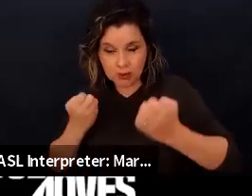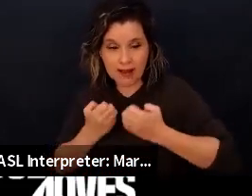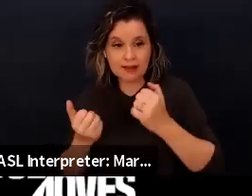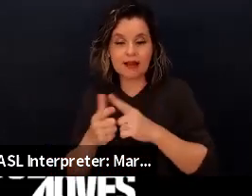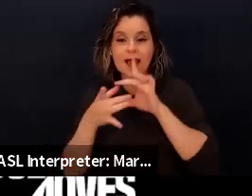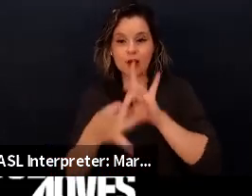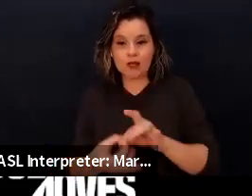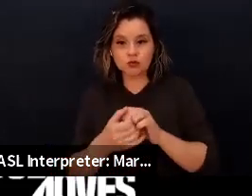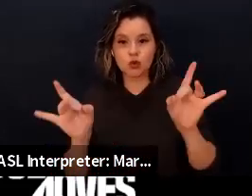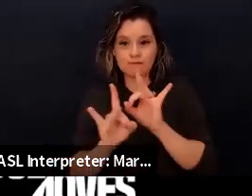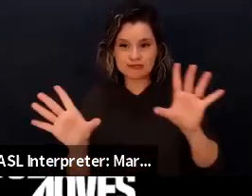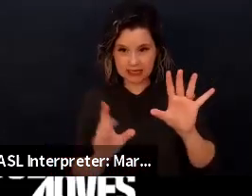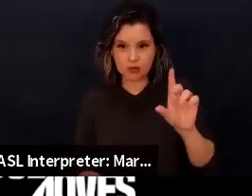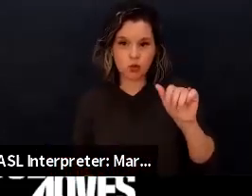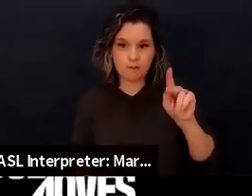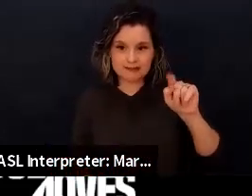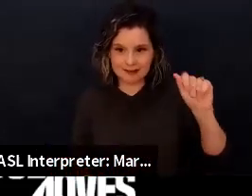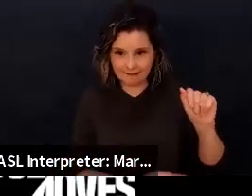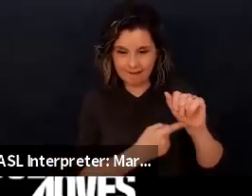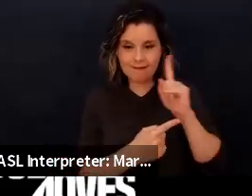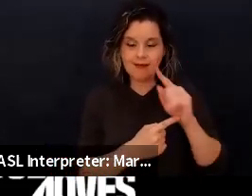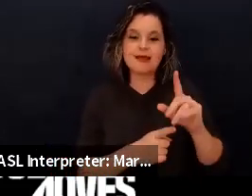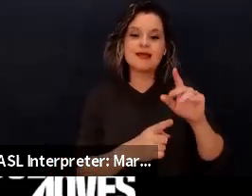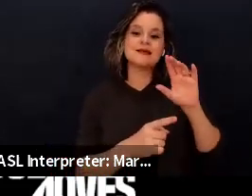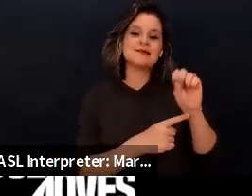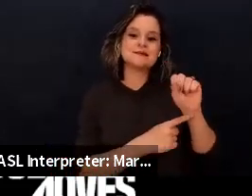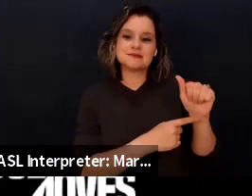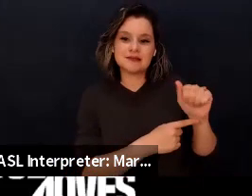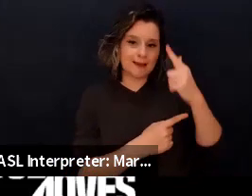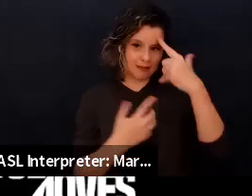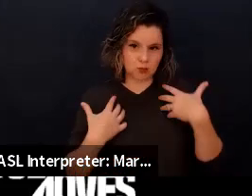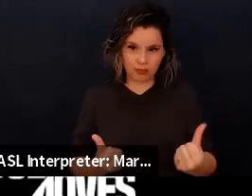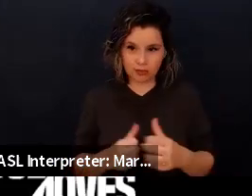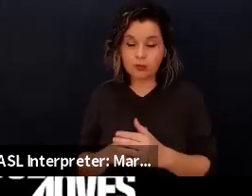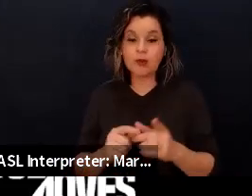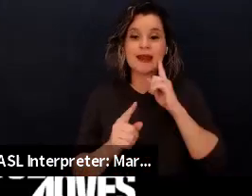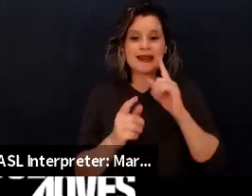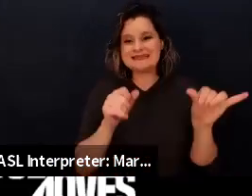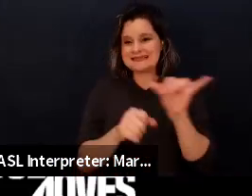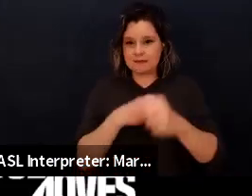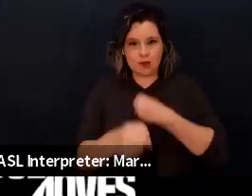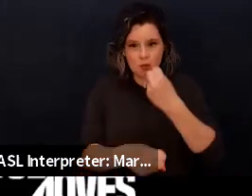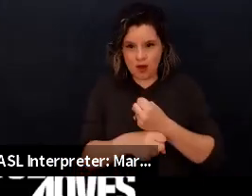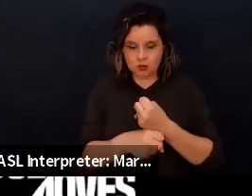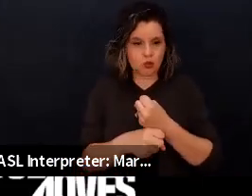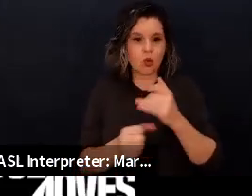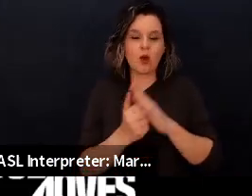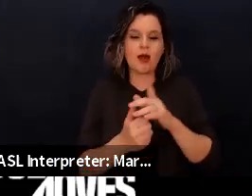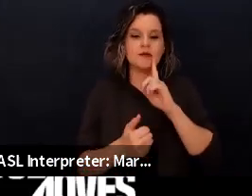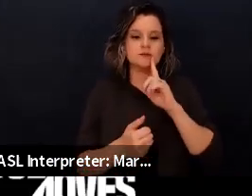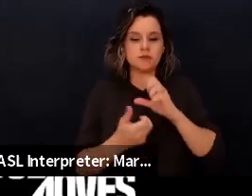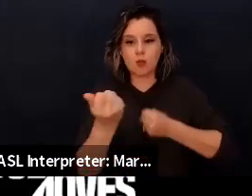con la violencia doméstica, la agresión sexual y la salud mental. El mismo año, como equipo, abogaron por